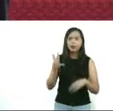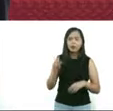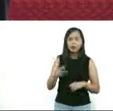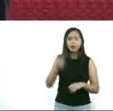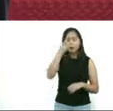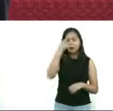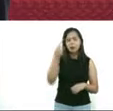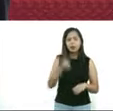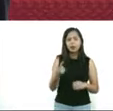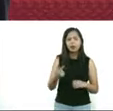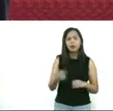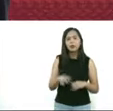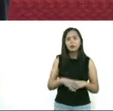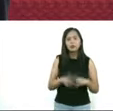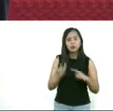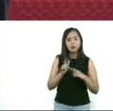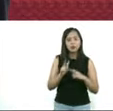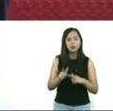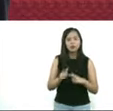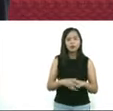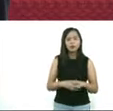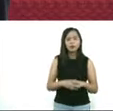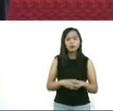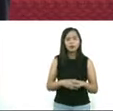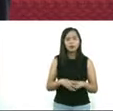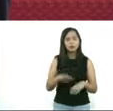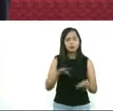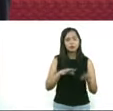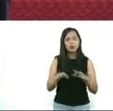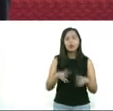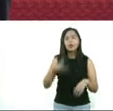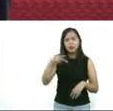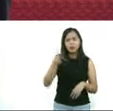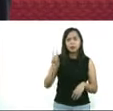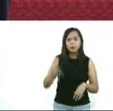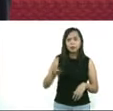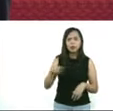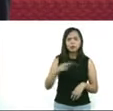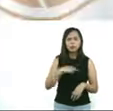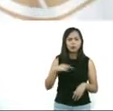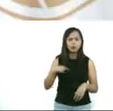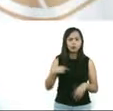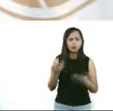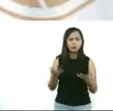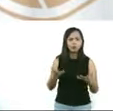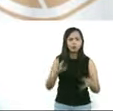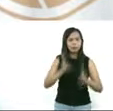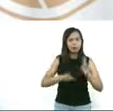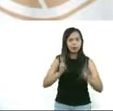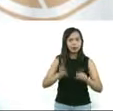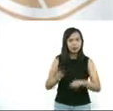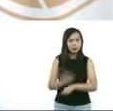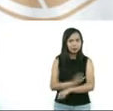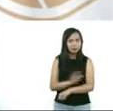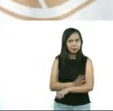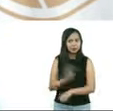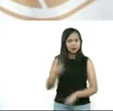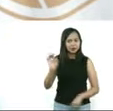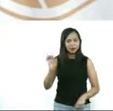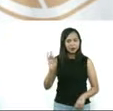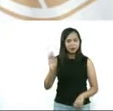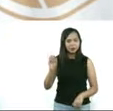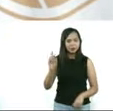consideración, pero por supuesto que los servidores públicos podemos hablar de la reforma eléctrica, pues es un